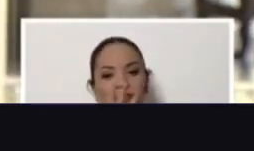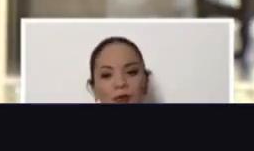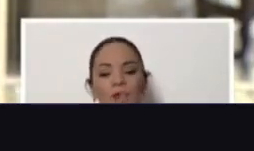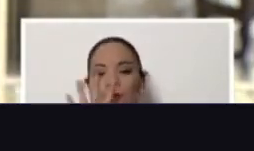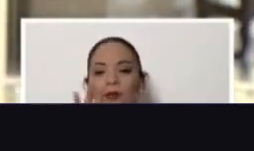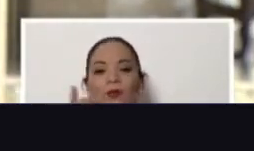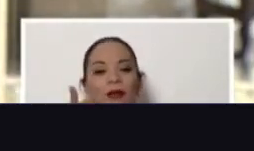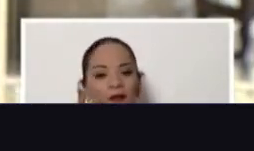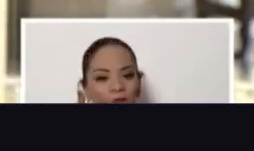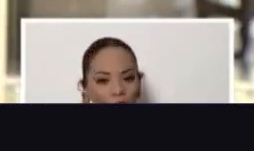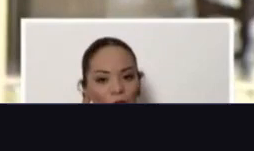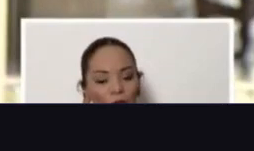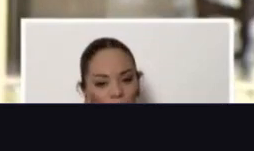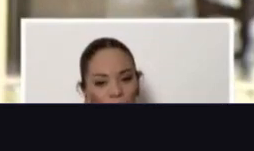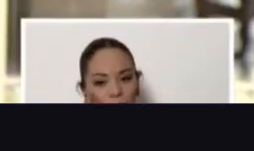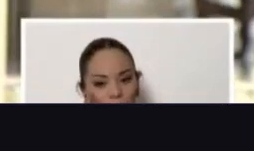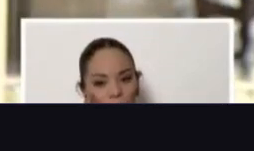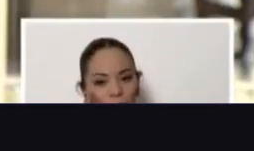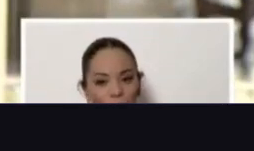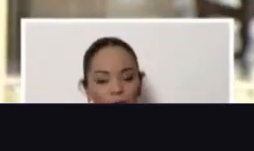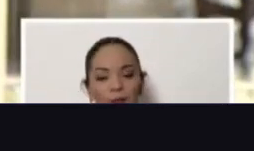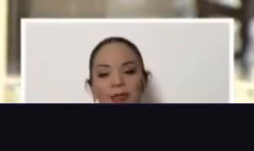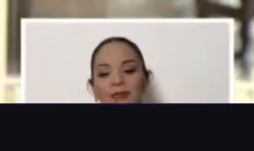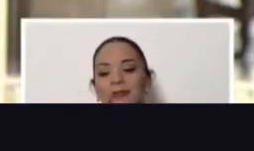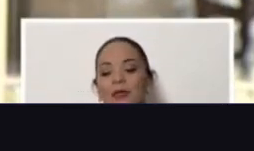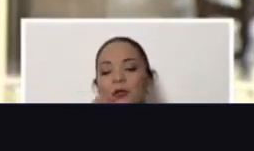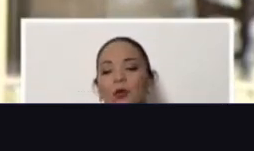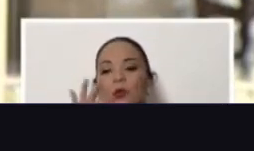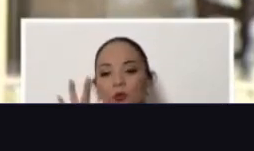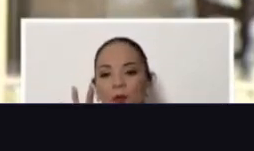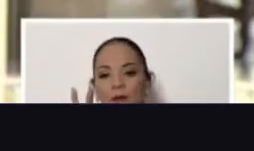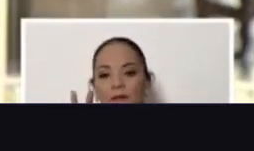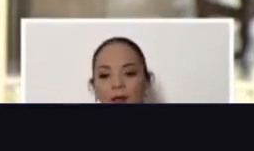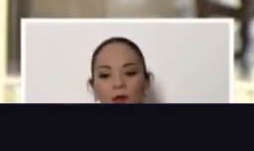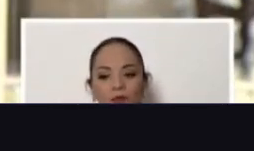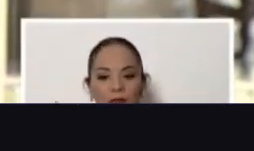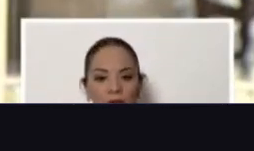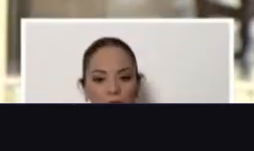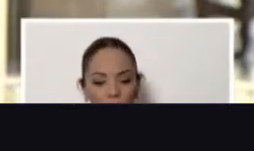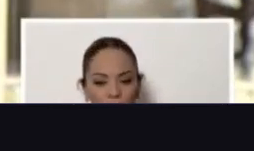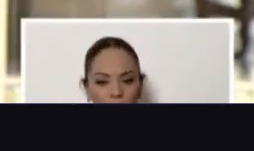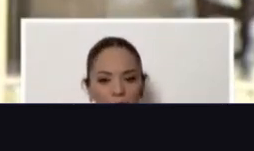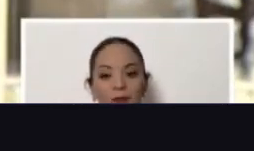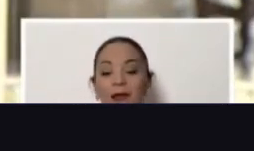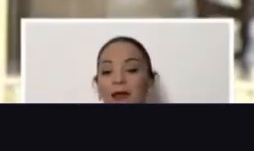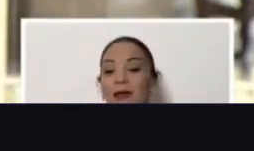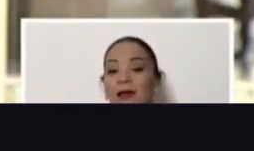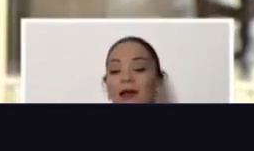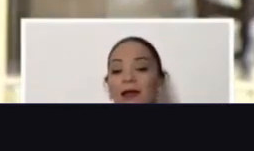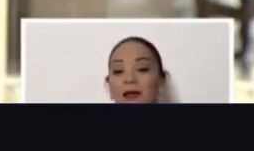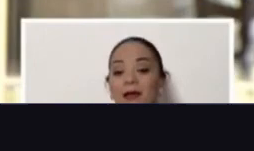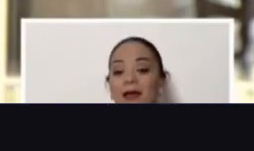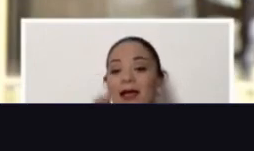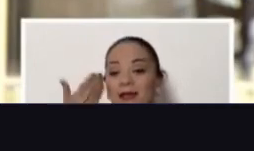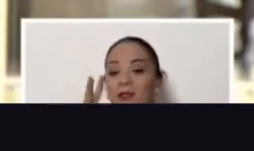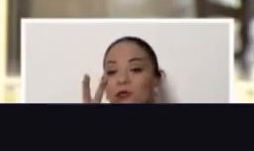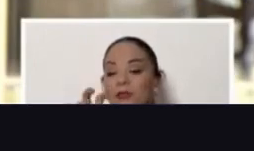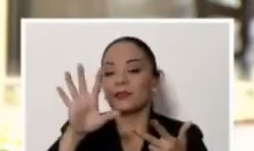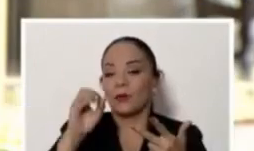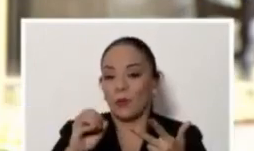54 teléfonos celulares, 109 artículos electrónicos, casi 250 armas